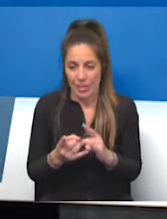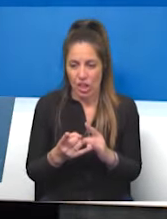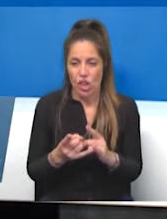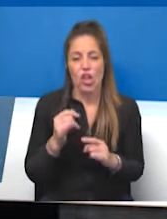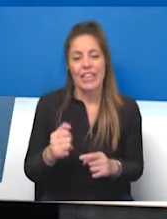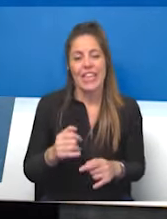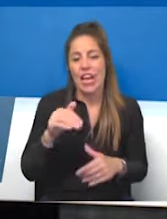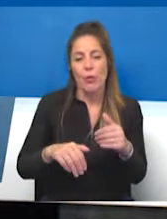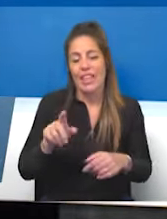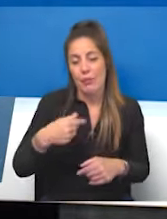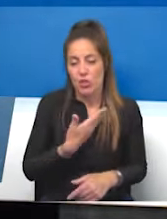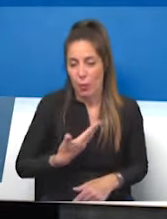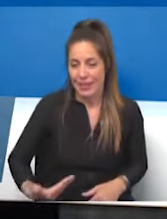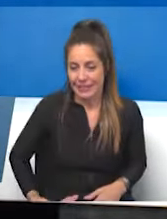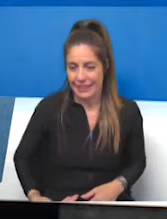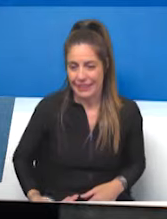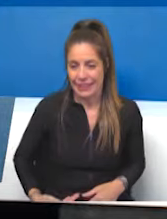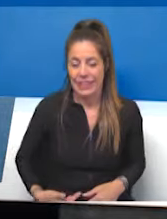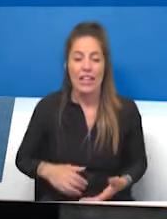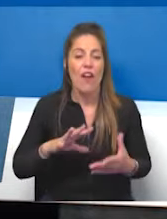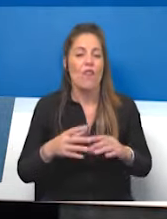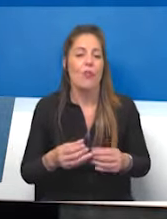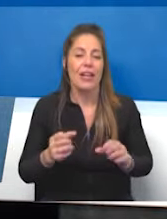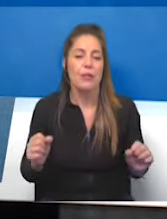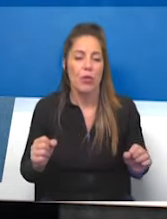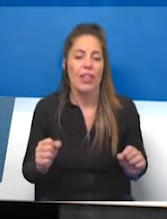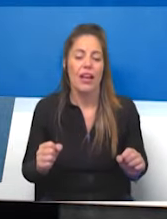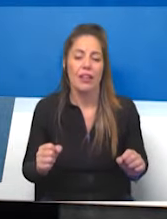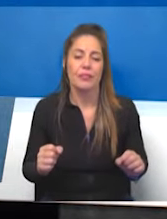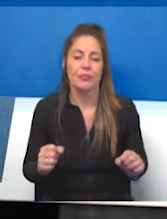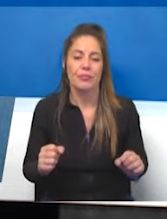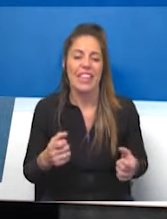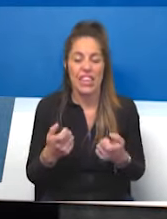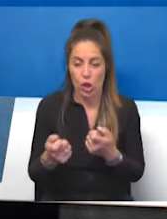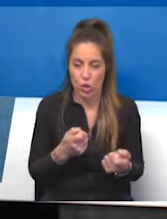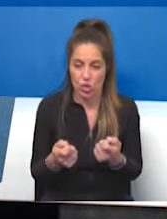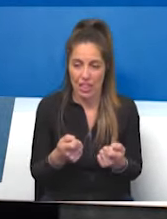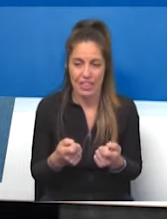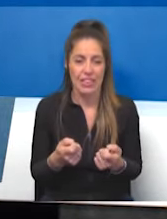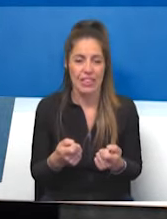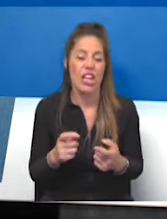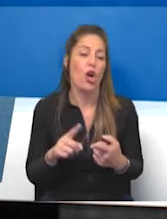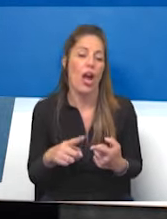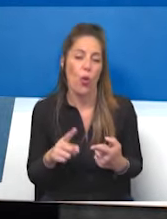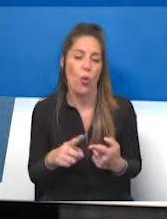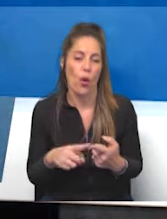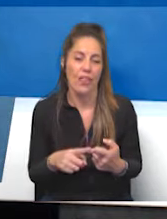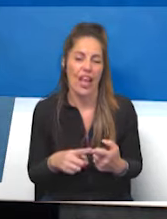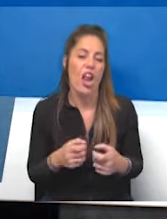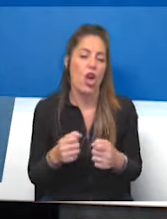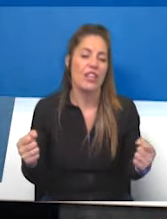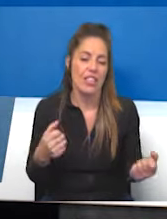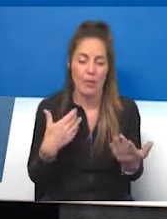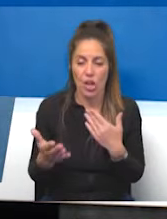tendrá que Mostrar el próximo presidente el talante de de los que negocian de los que acuerdan de los que se animan a